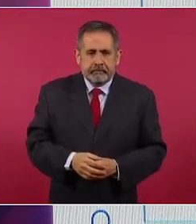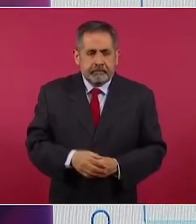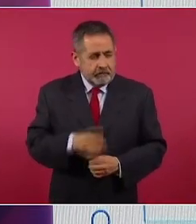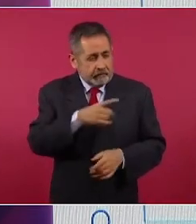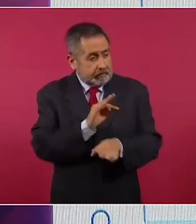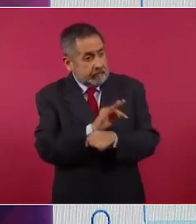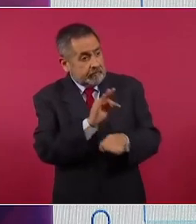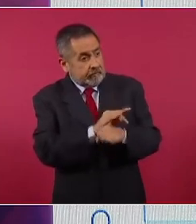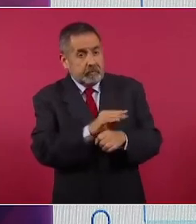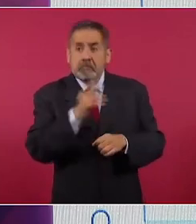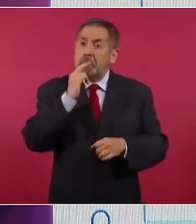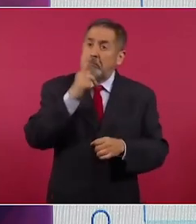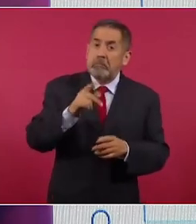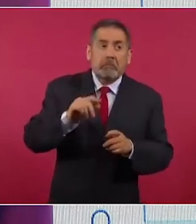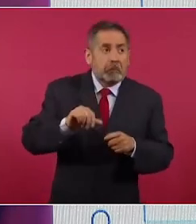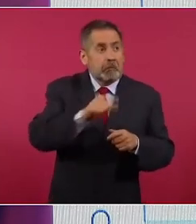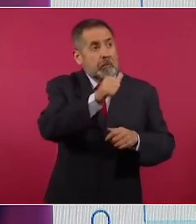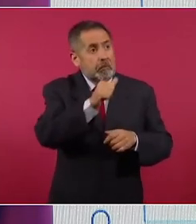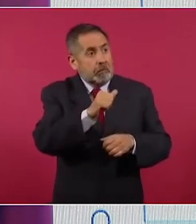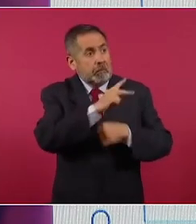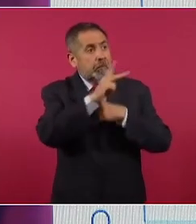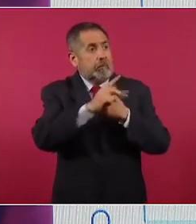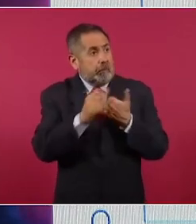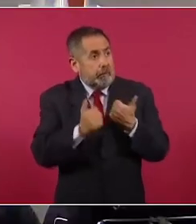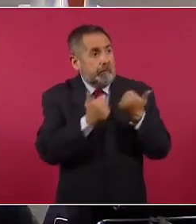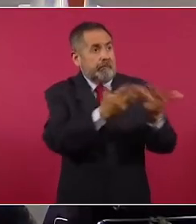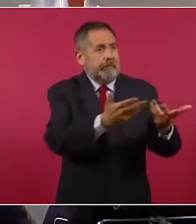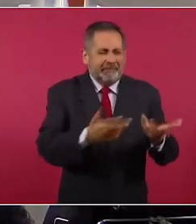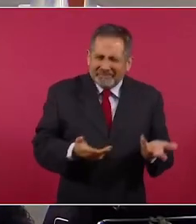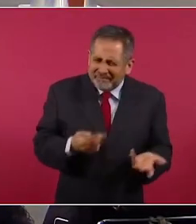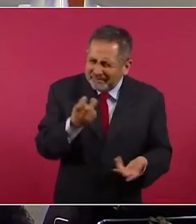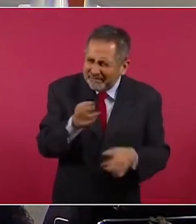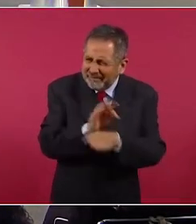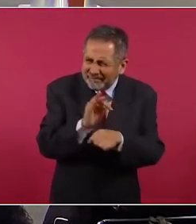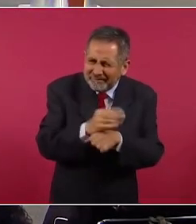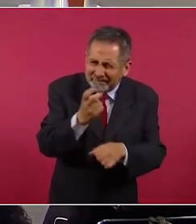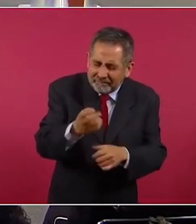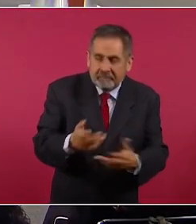defendiendo esa política y que